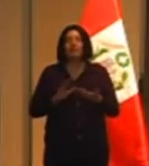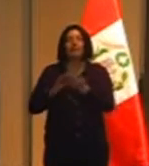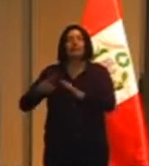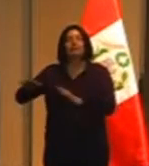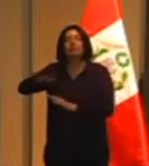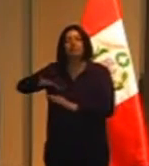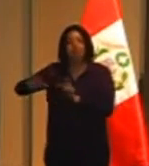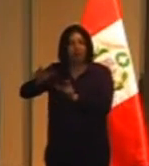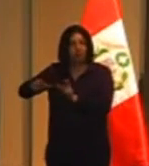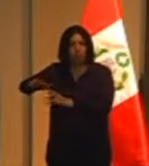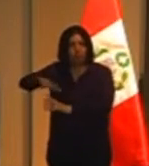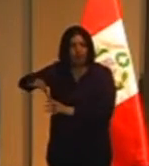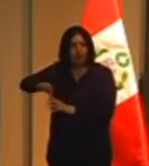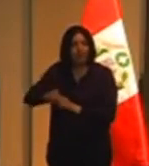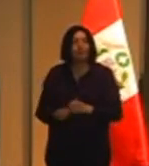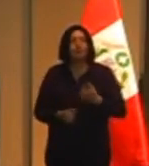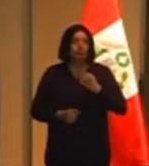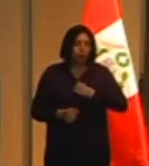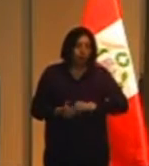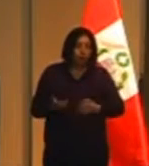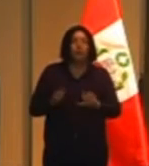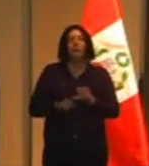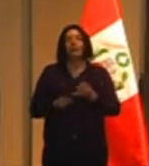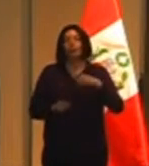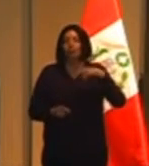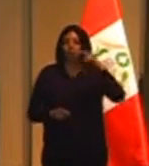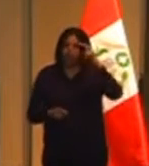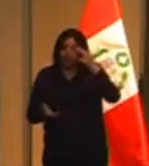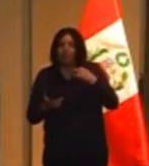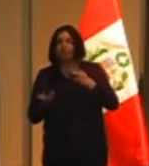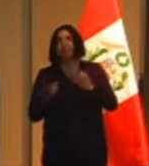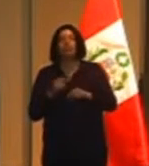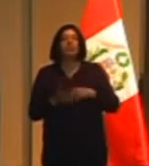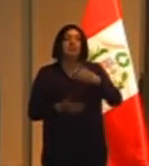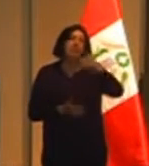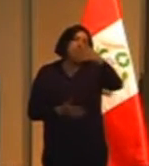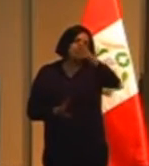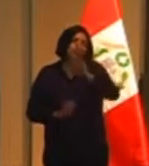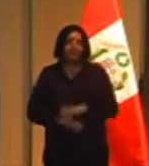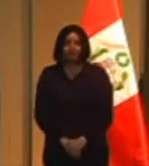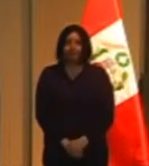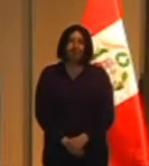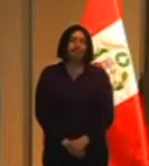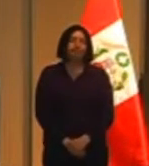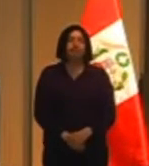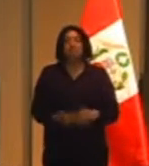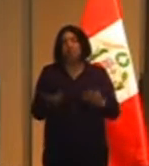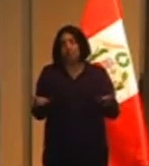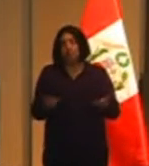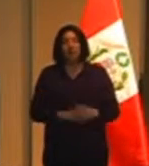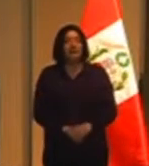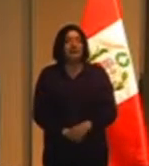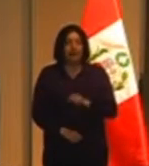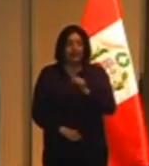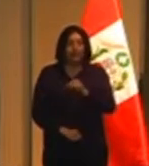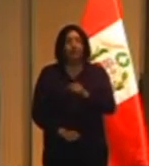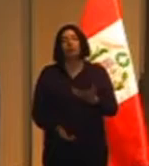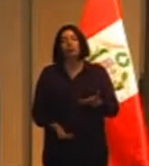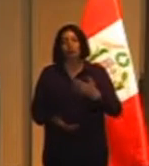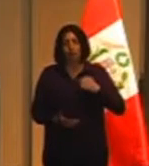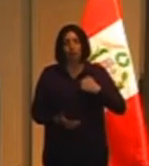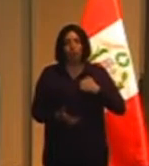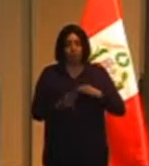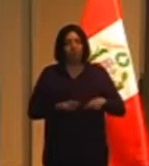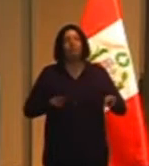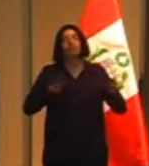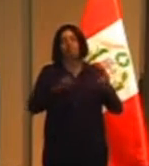ciudadanía, para nuestros hijos, para nuestros nietos y para los que vengan más adelante. Entonces, eso es lo que yo